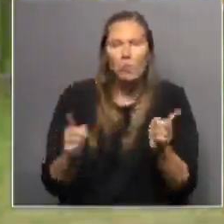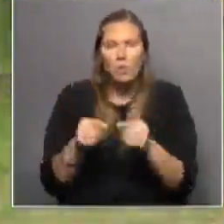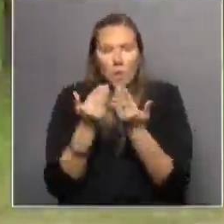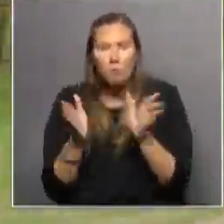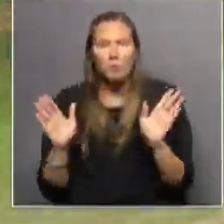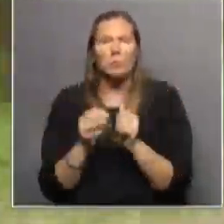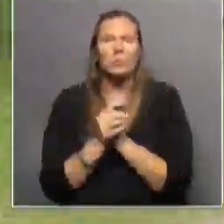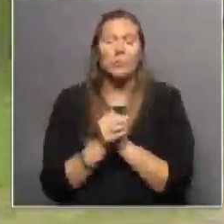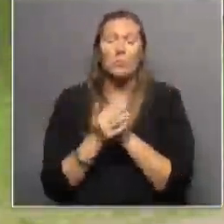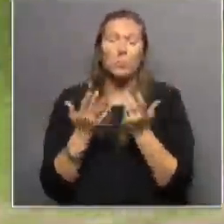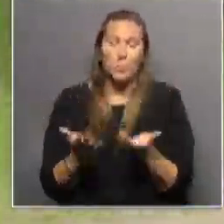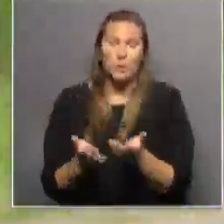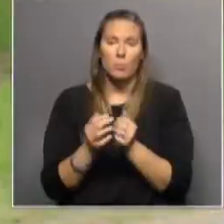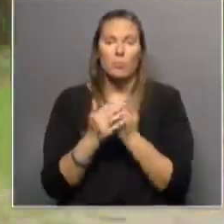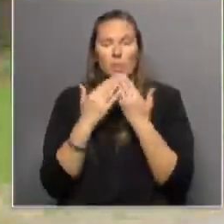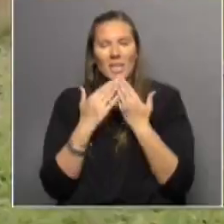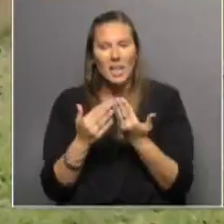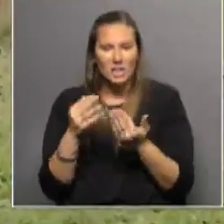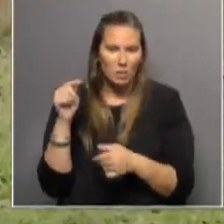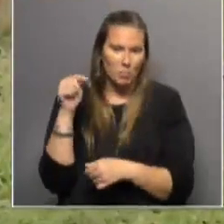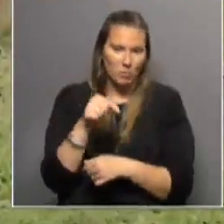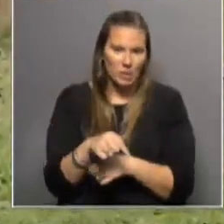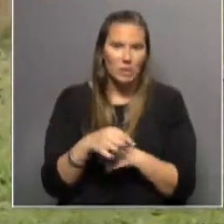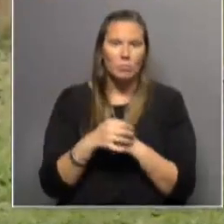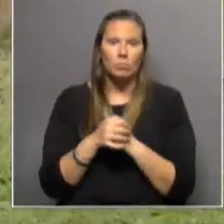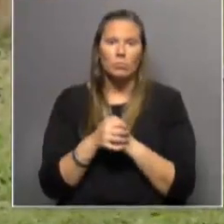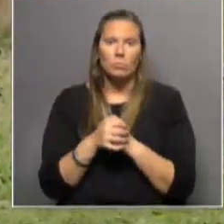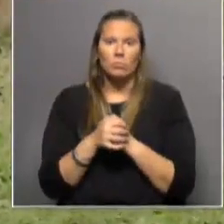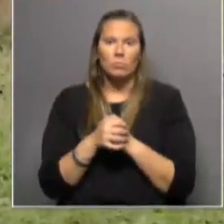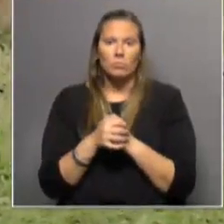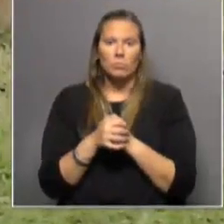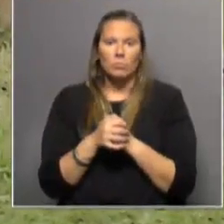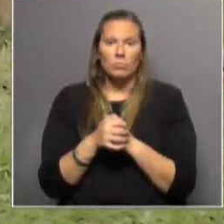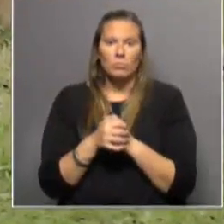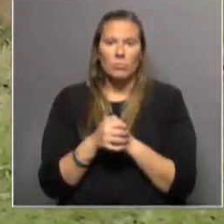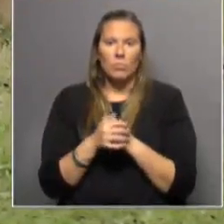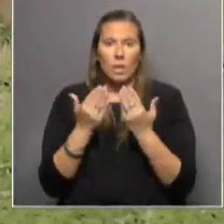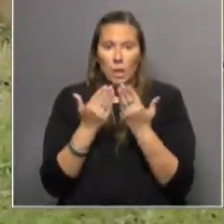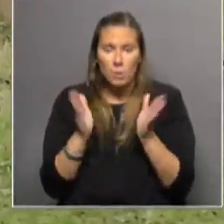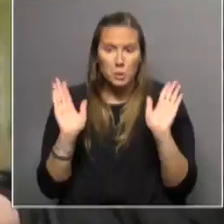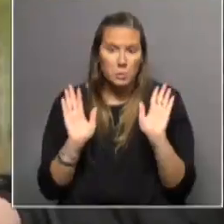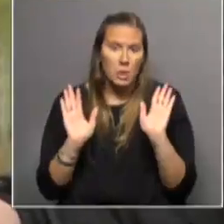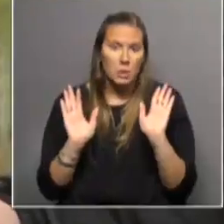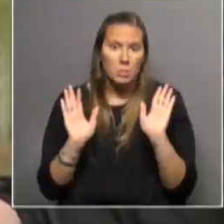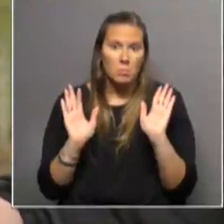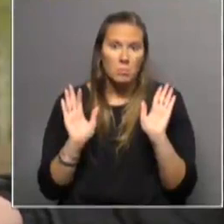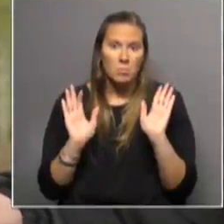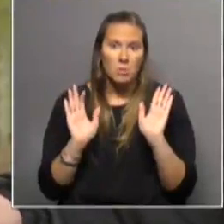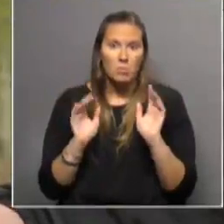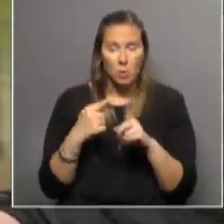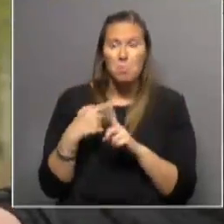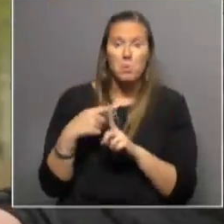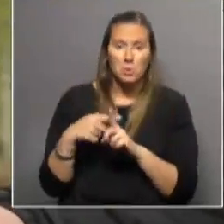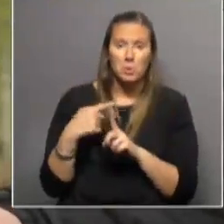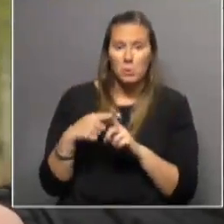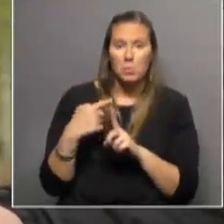Bueno, Diego, gracias por venir, primero que nada. Y mirá, la reapertura fue muy positivo